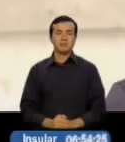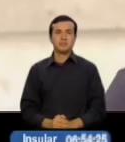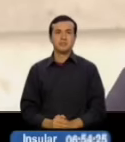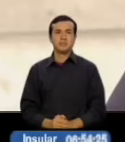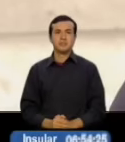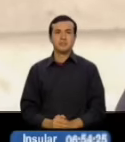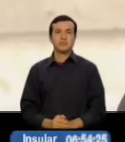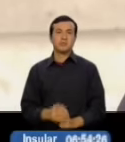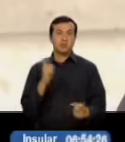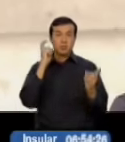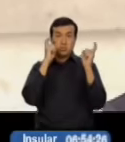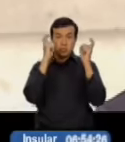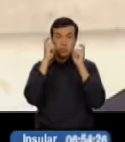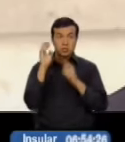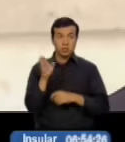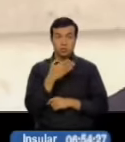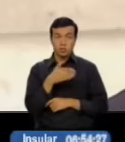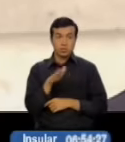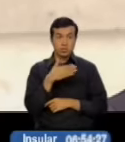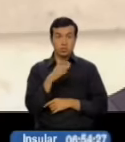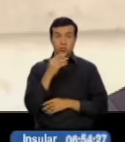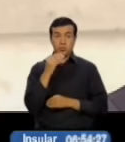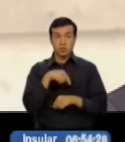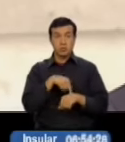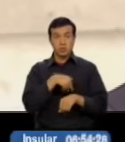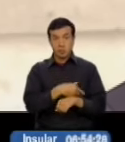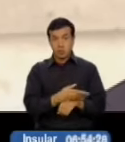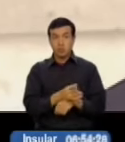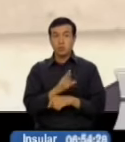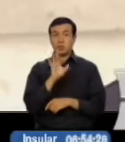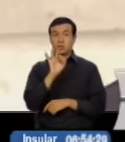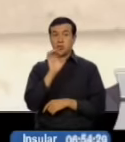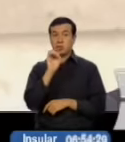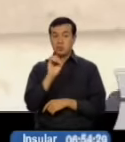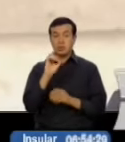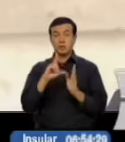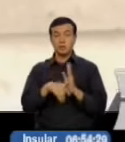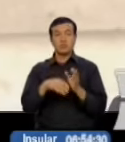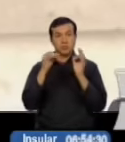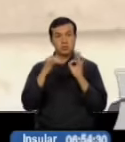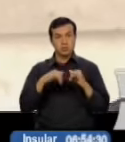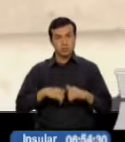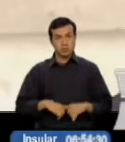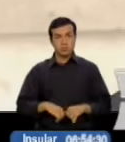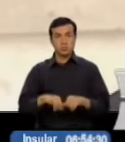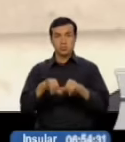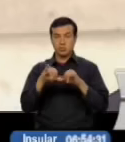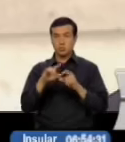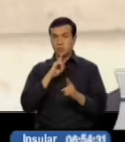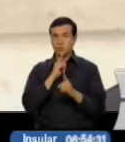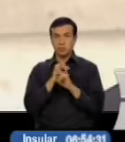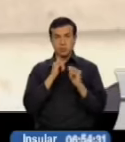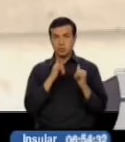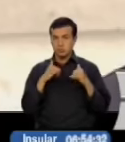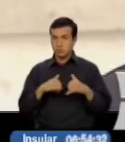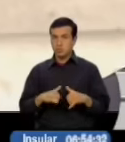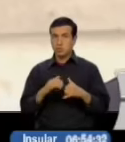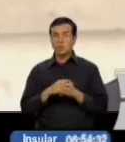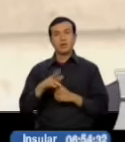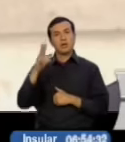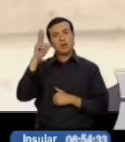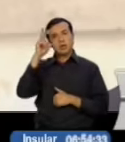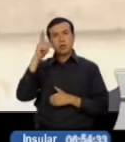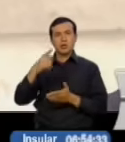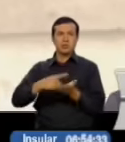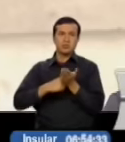El control del balón, que sea de la mayor cantidad de tiempo posible, de 90 minutos, sea nuestra, para que ellos no puedan desarrollar el juego. Creo que ahí es donde